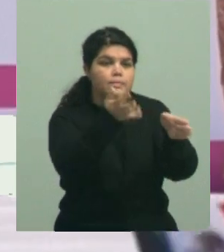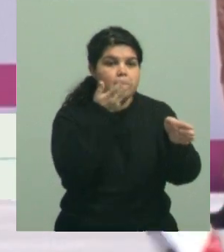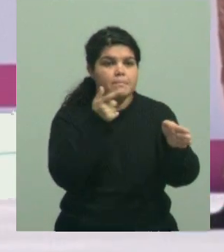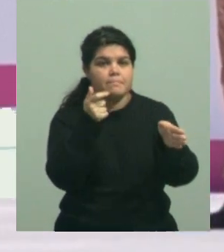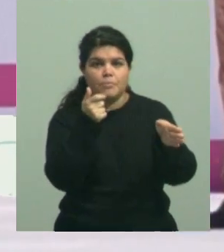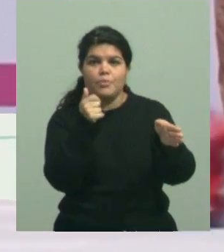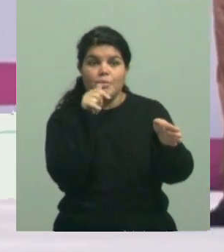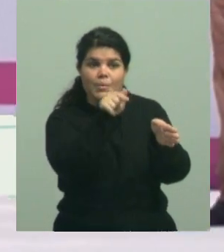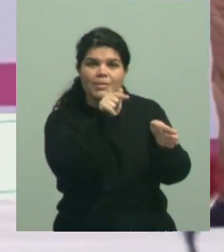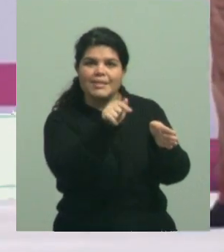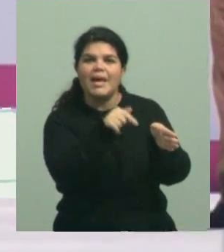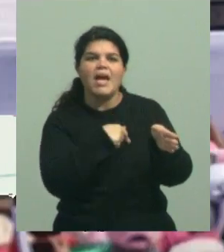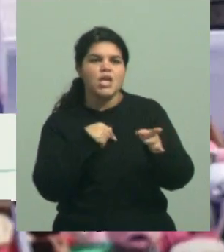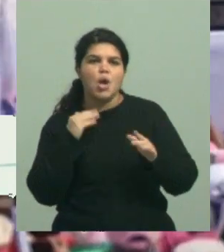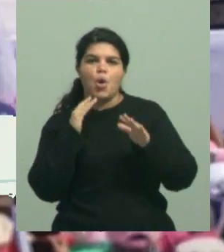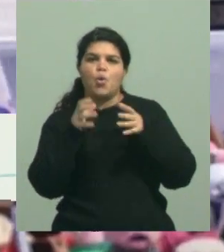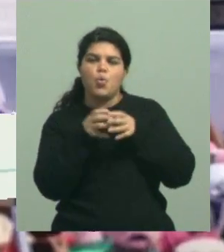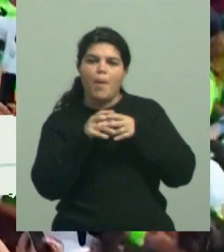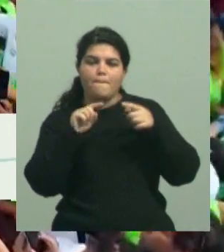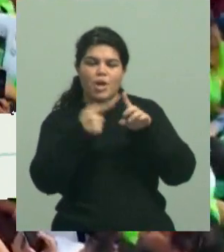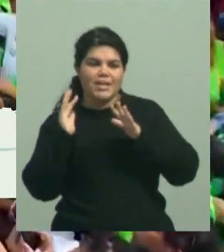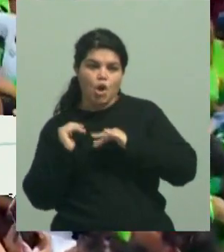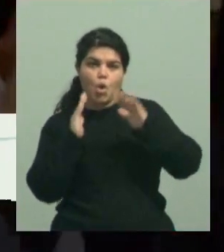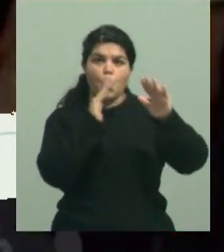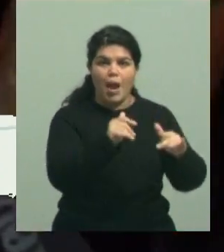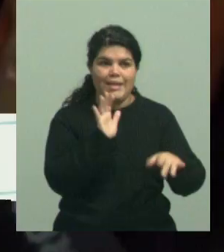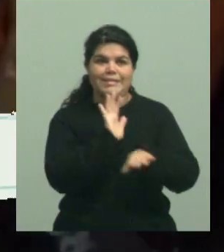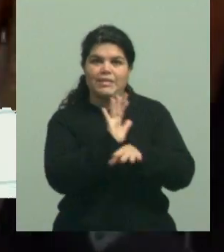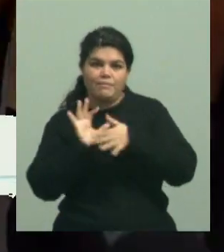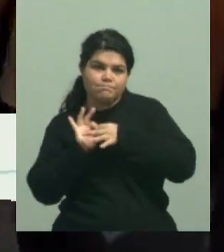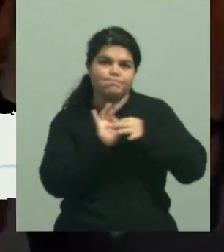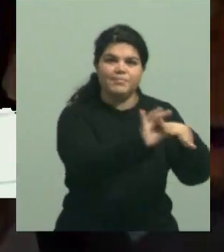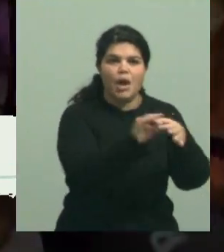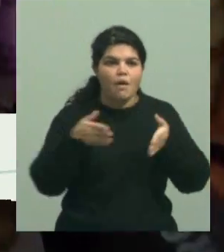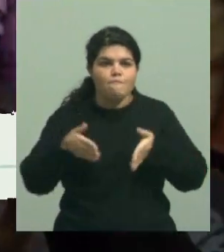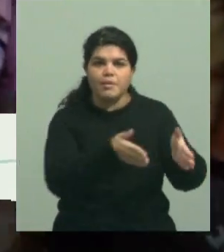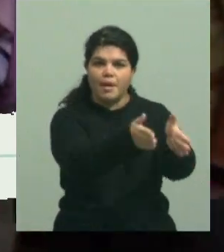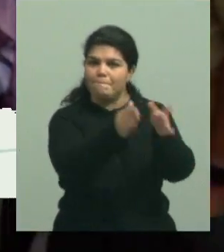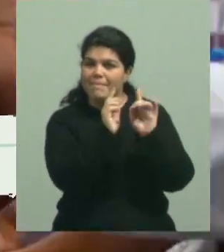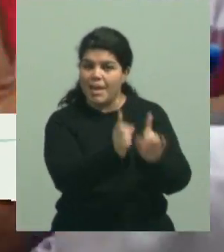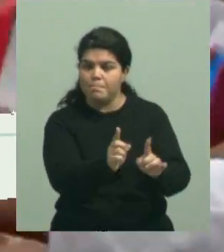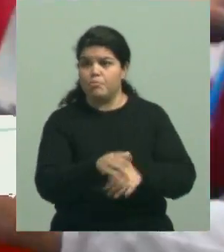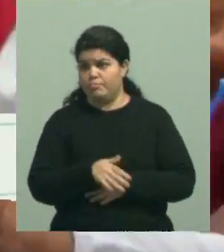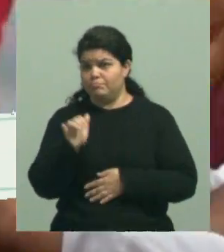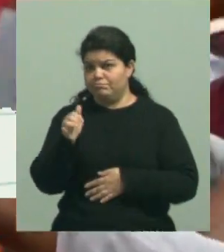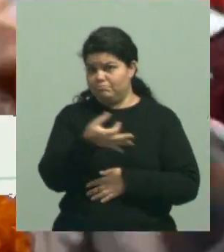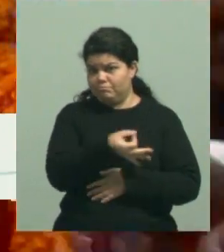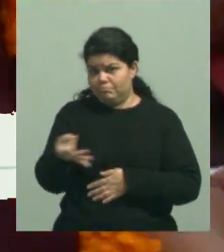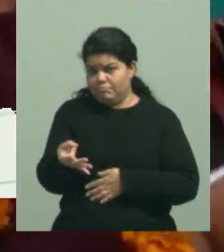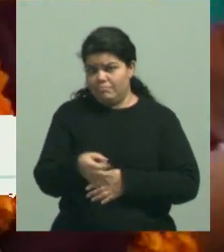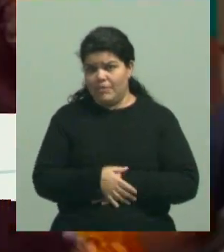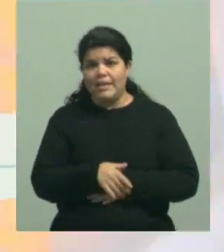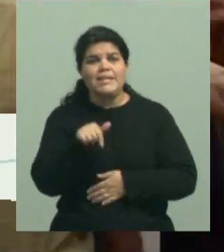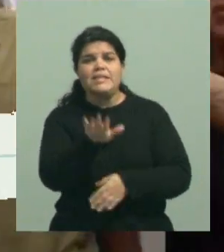pueda generar ideológica o partidaria, se identifica un proceso el cual llevó a debilitar a 2